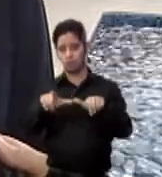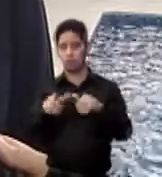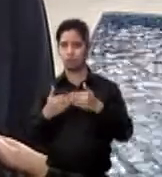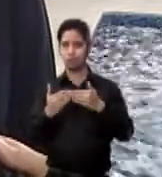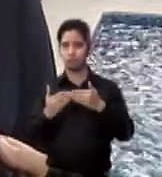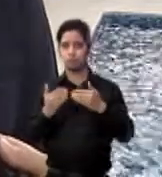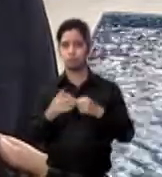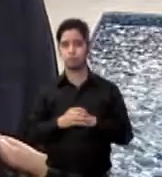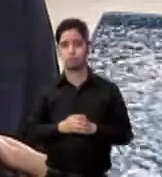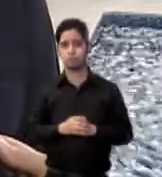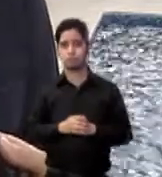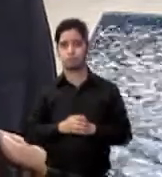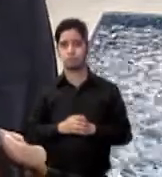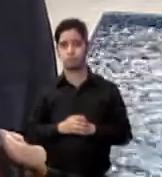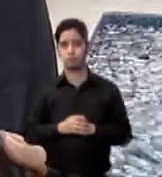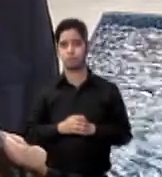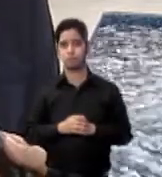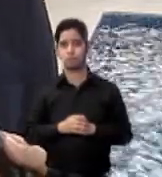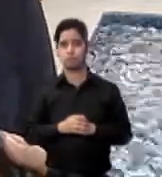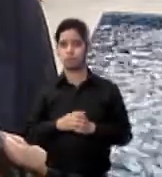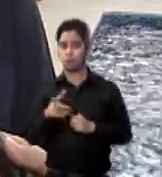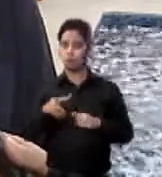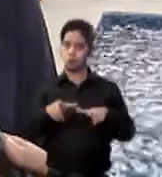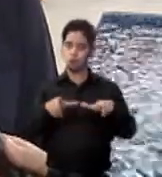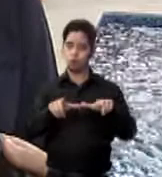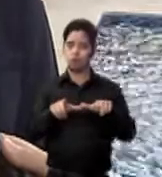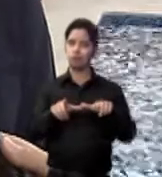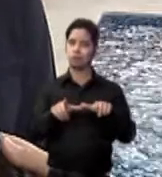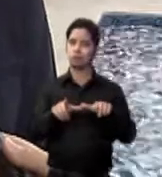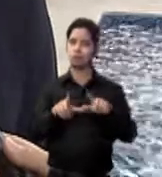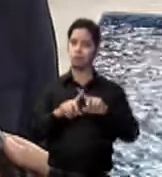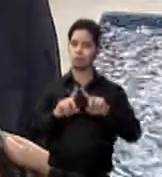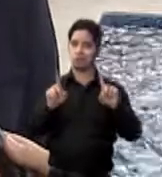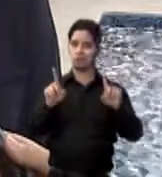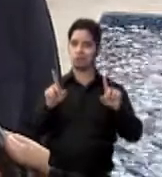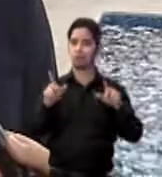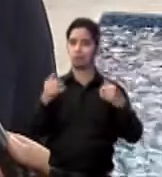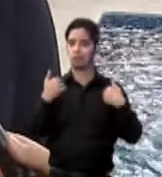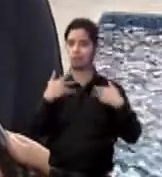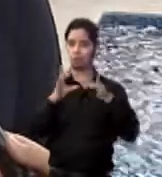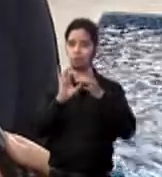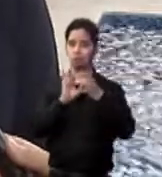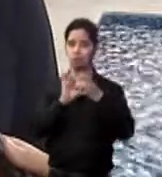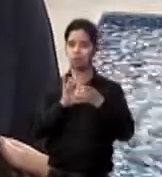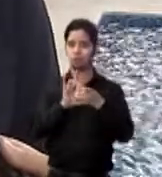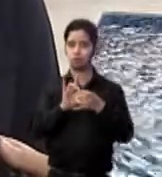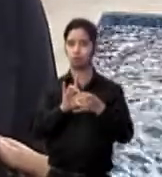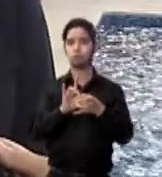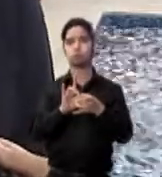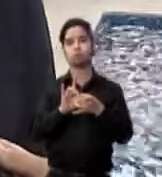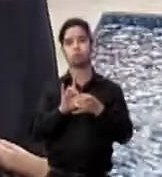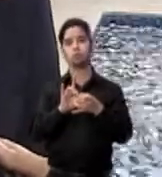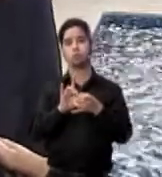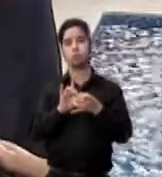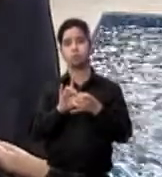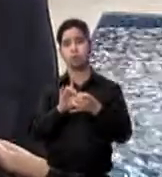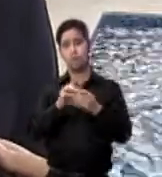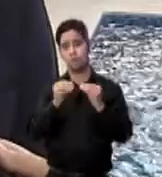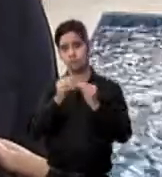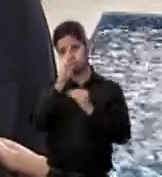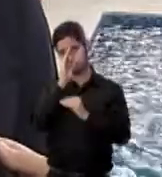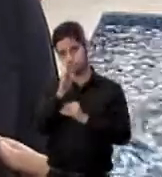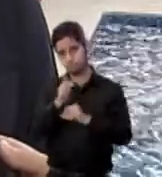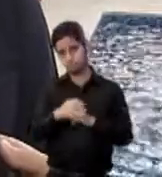oferta y de tener un sitio un poco distinto donde tienen entonces esa conectividad y esa conexión mucho más